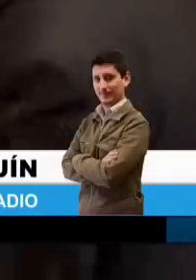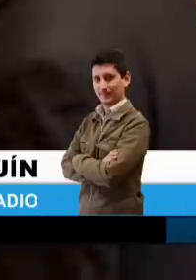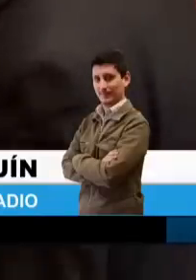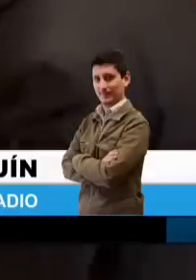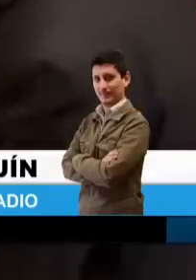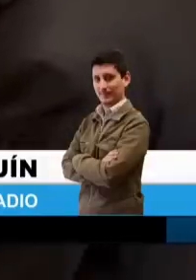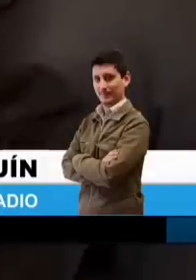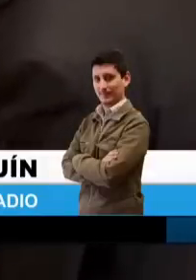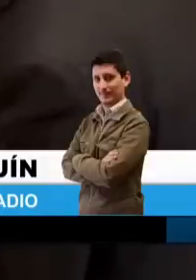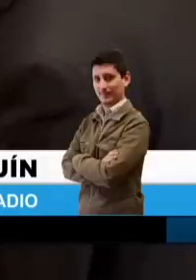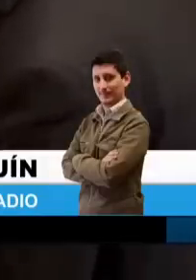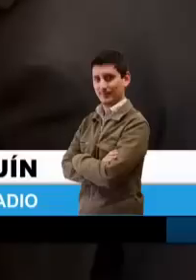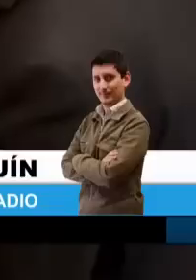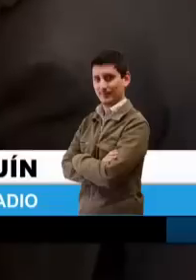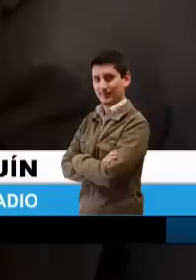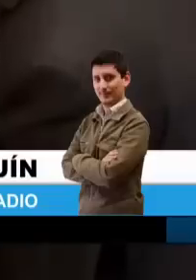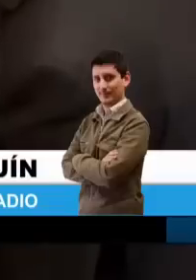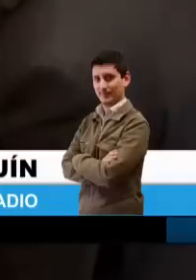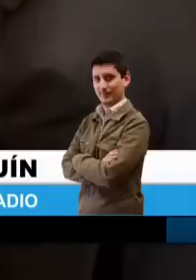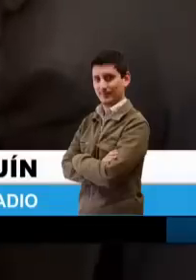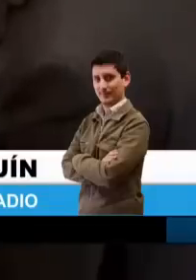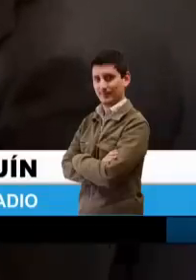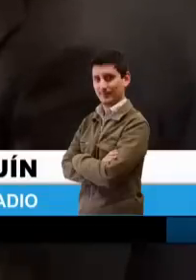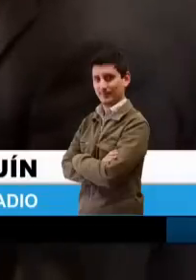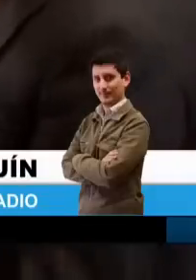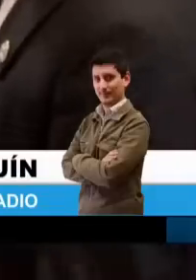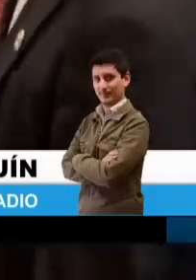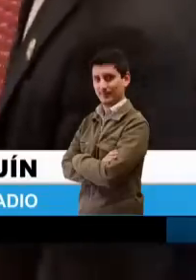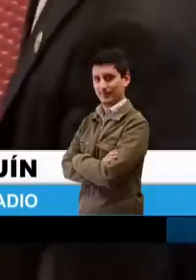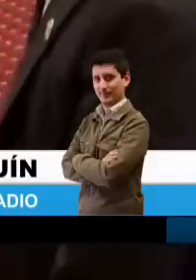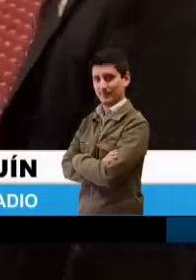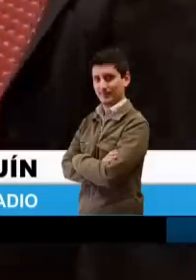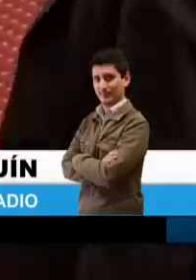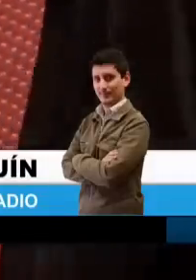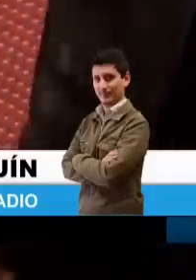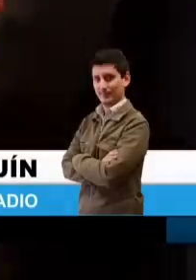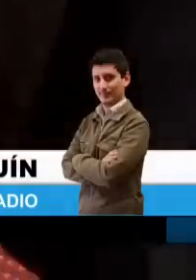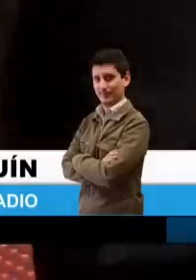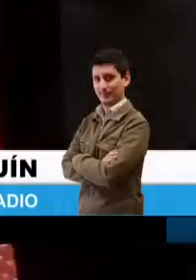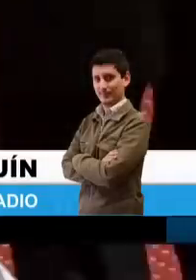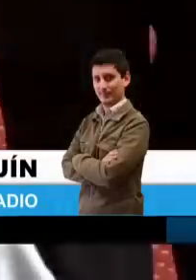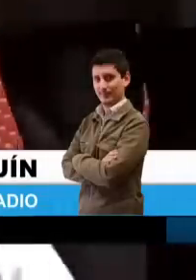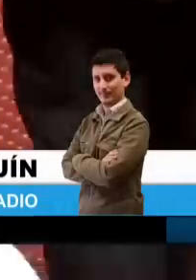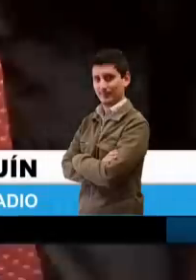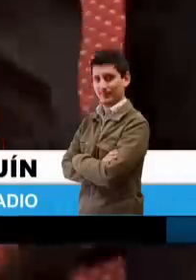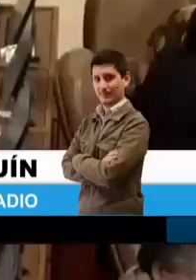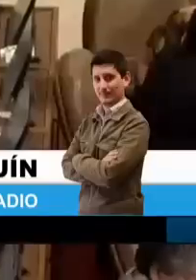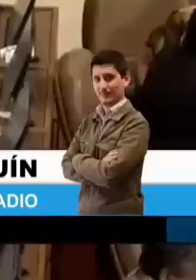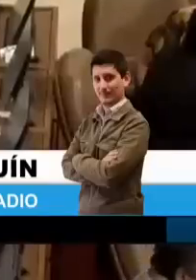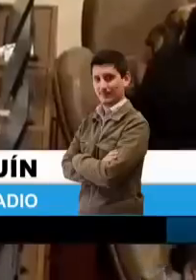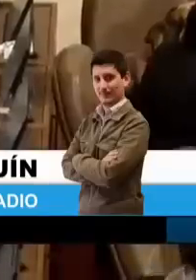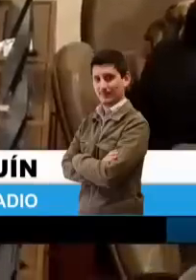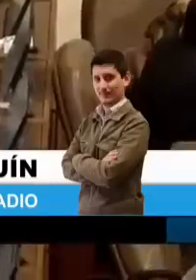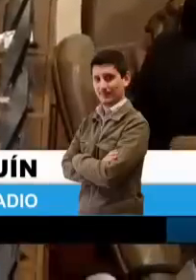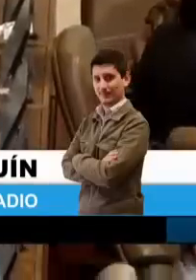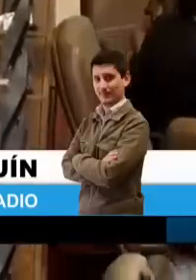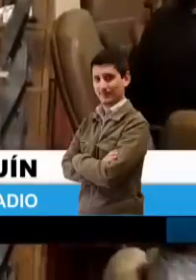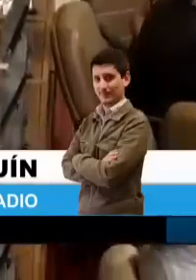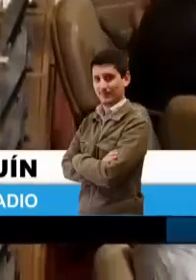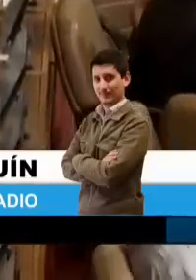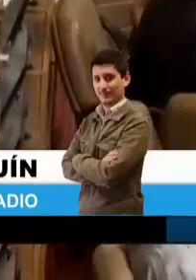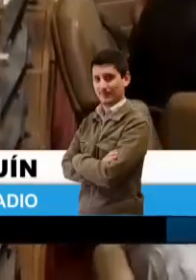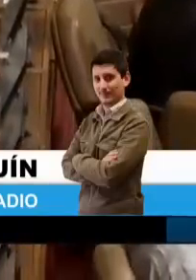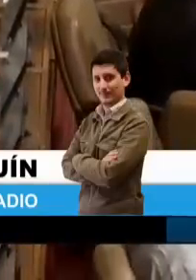bueno, nosotros, ¿qué le hemos dicho al ministro? Ministro, se lo digo, él estaba ahí esperando hablar. ¿Qué pasa con el buen uso de los gastos